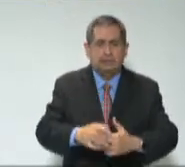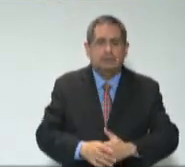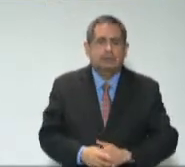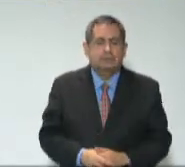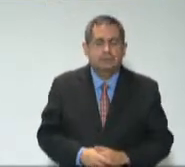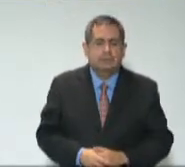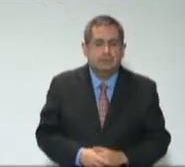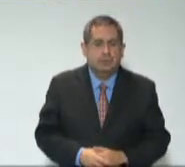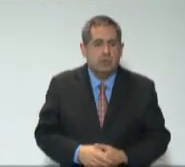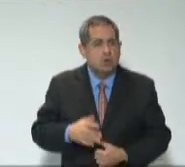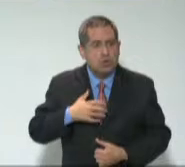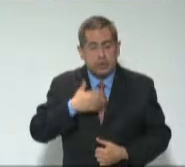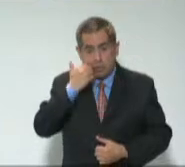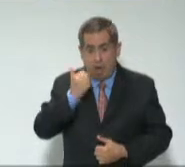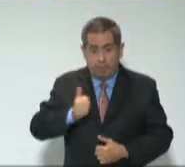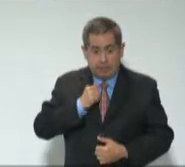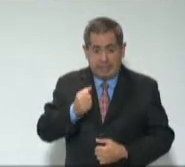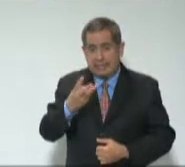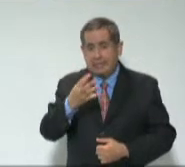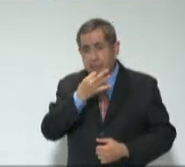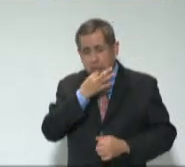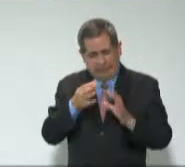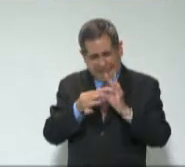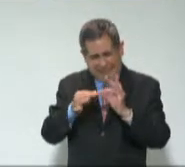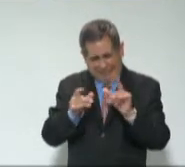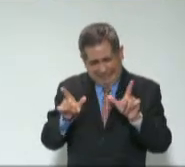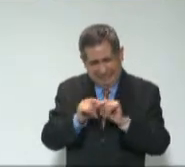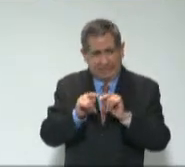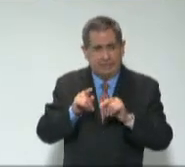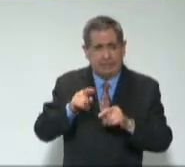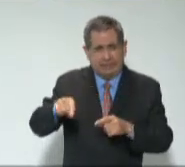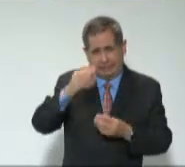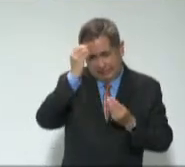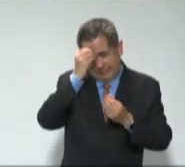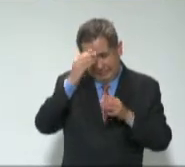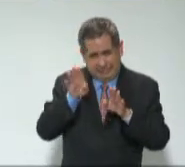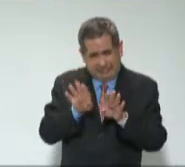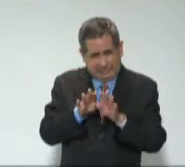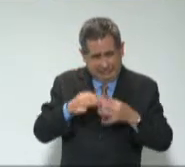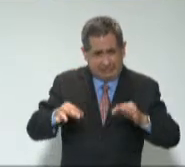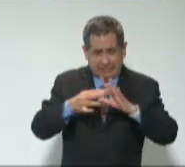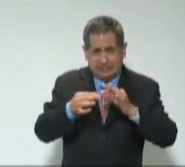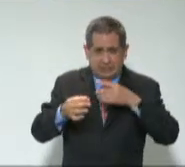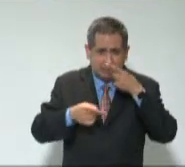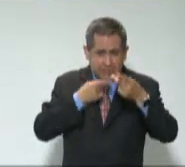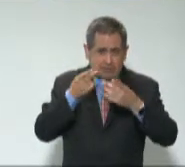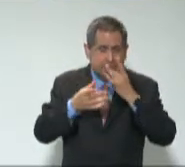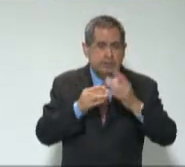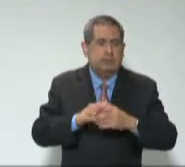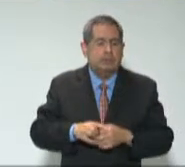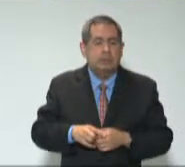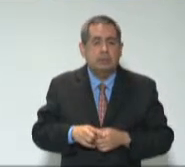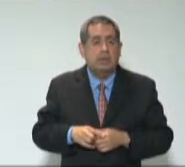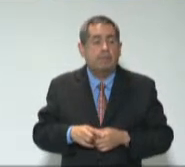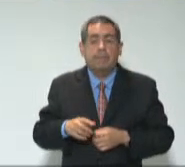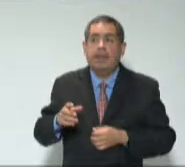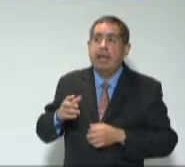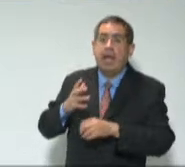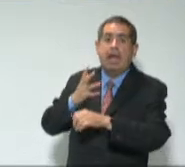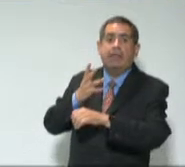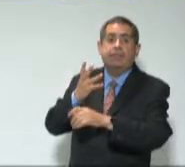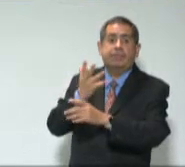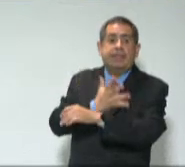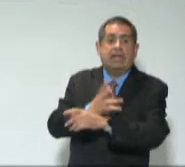Pues yo quisiera aprovechar estos TR minutitos en hacer una reflexión importante transparencia internacional